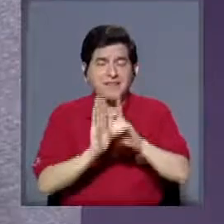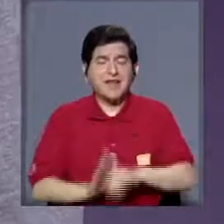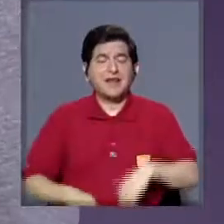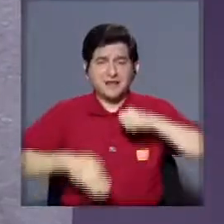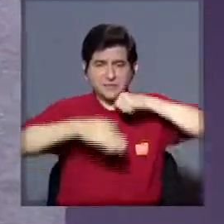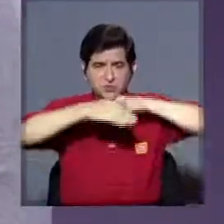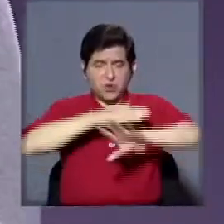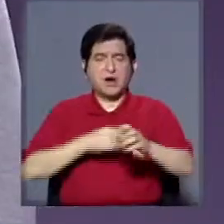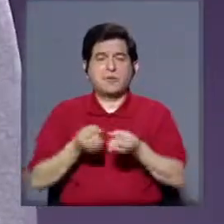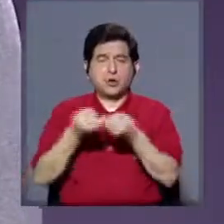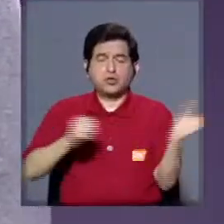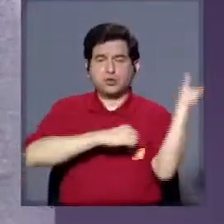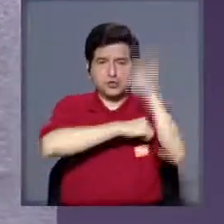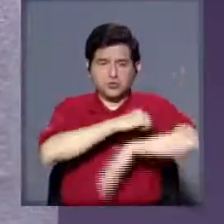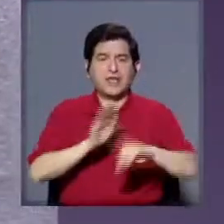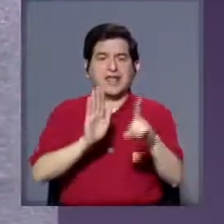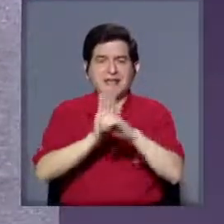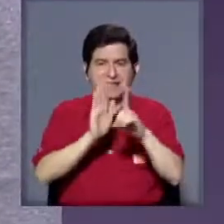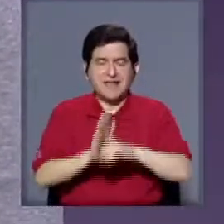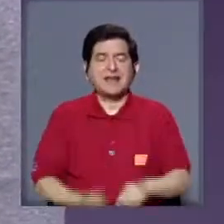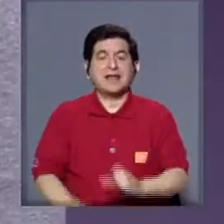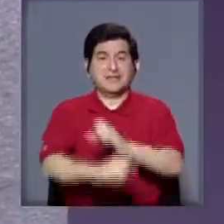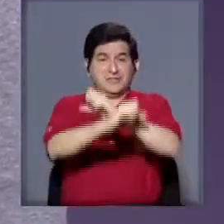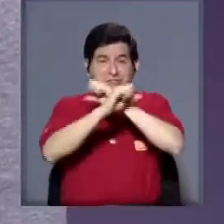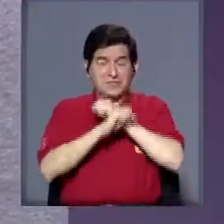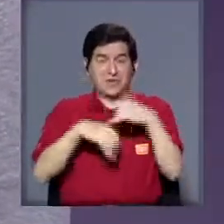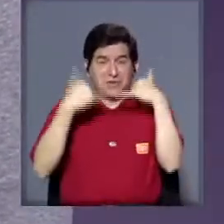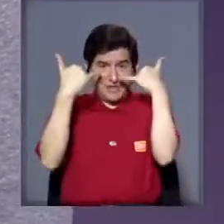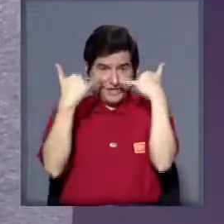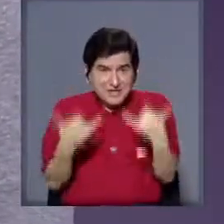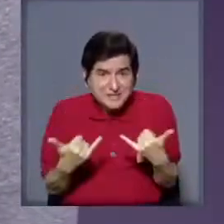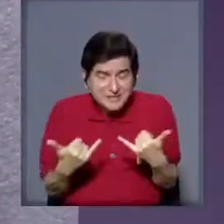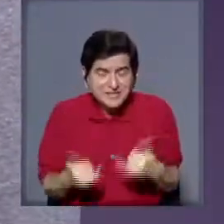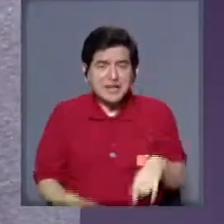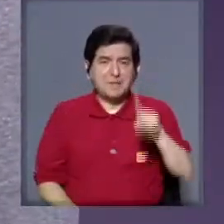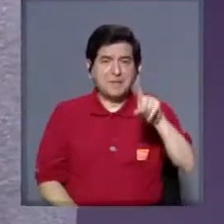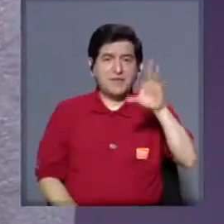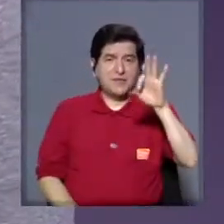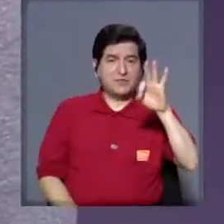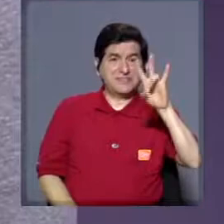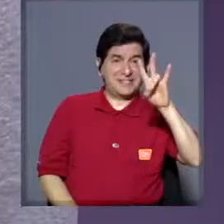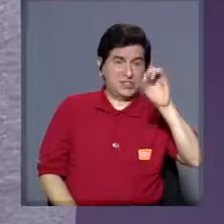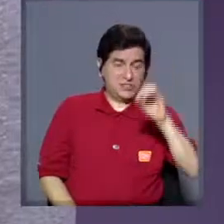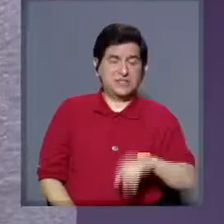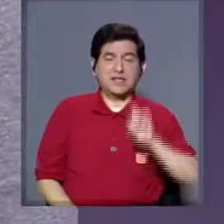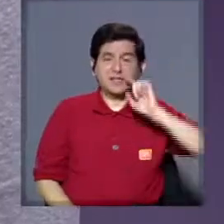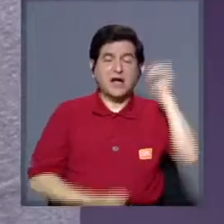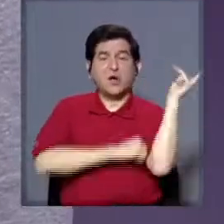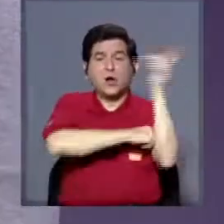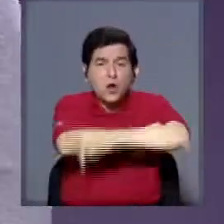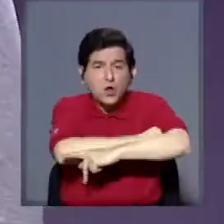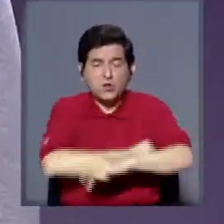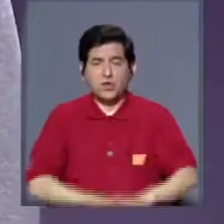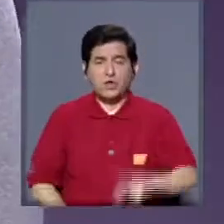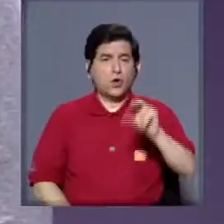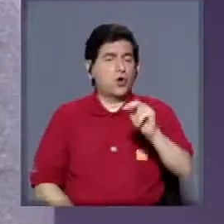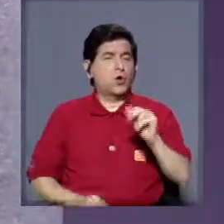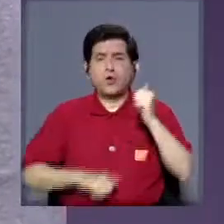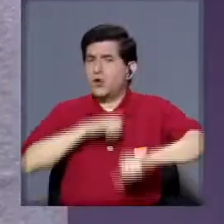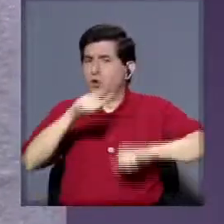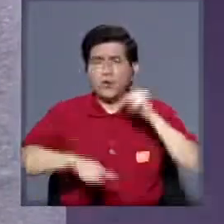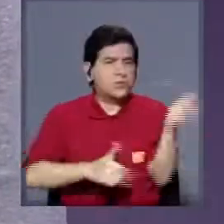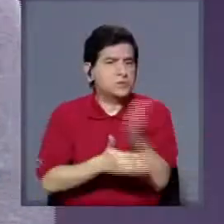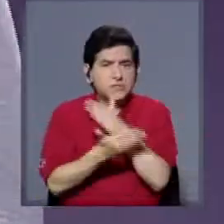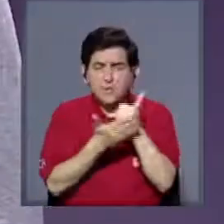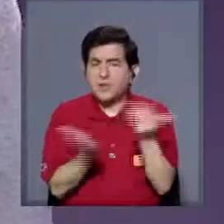impune es un derecho garantizado como dijiste al principio del programa desde 1970 en el código penal no estamos peleando